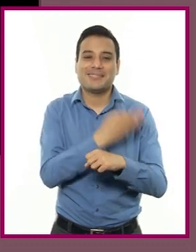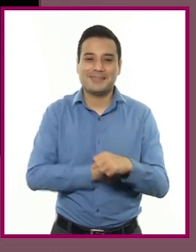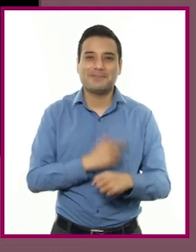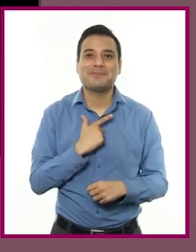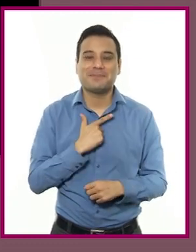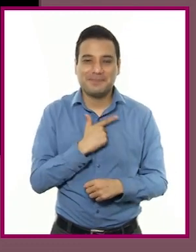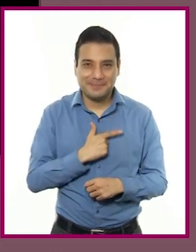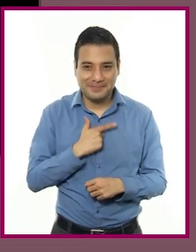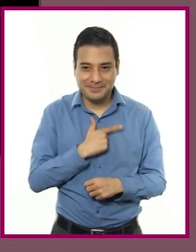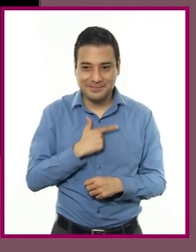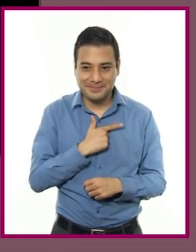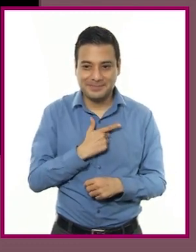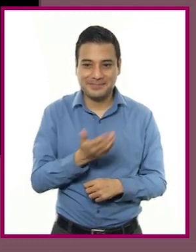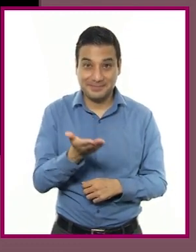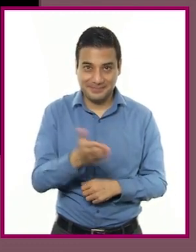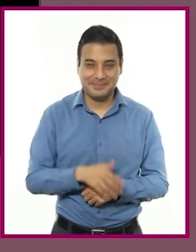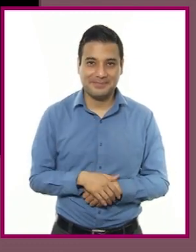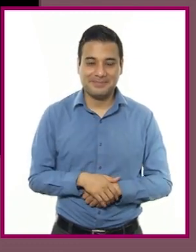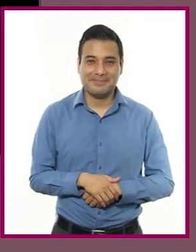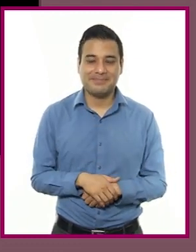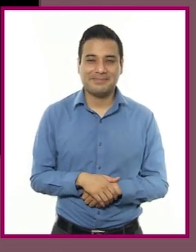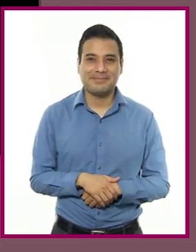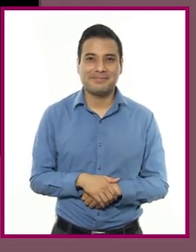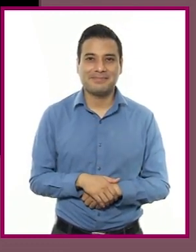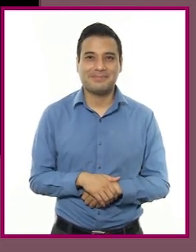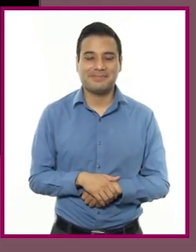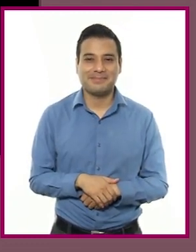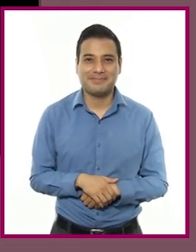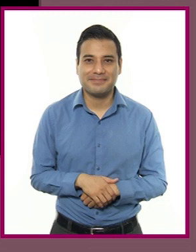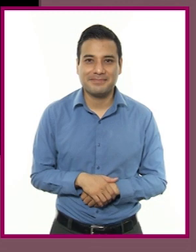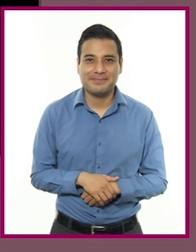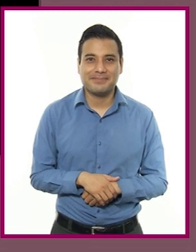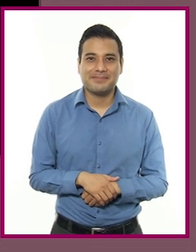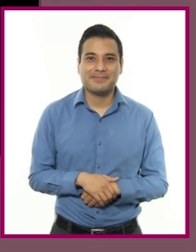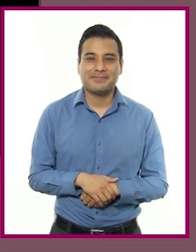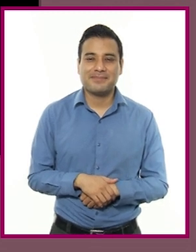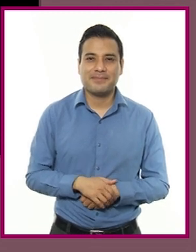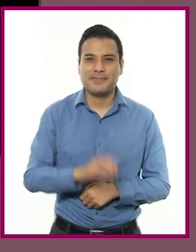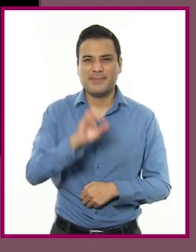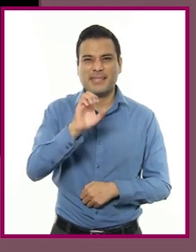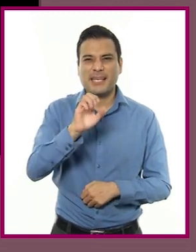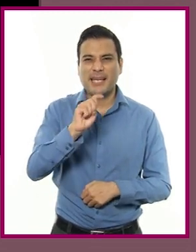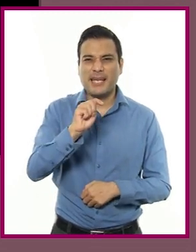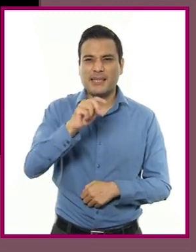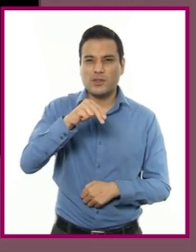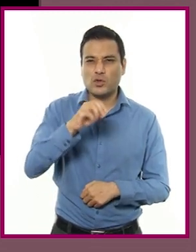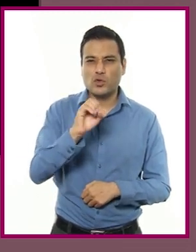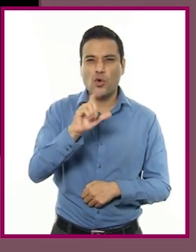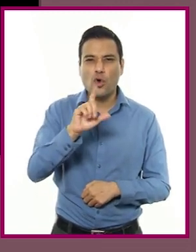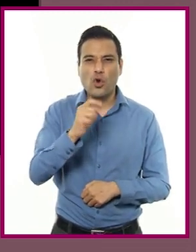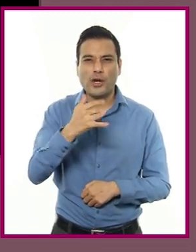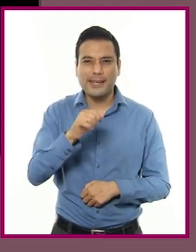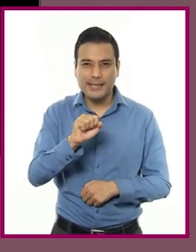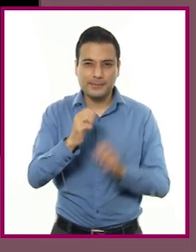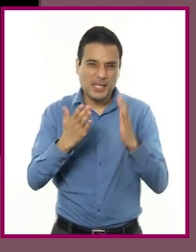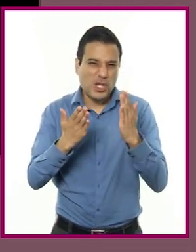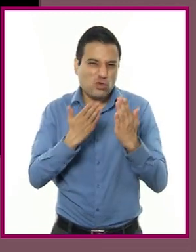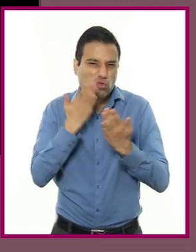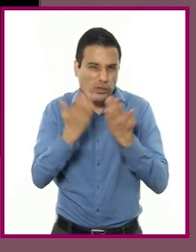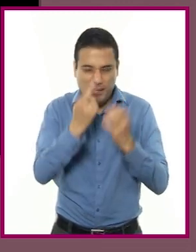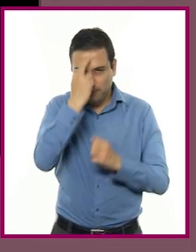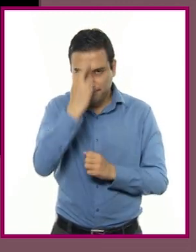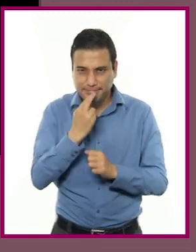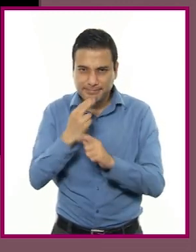gusto. ¿Cuál es la importancia de la etnología y cómo nos ayuda a comprender el amplio proceso